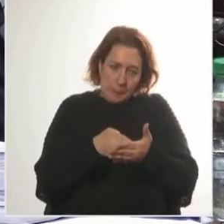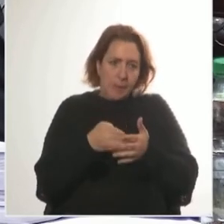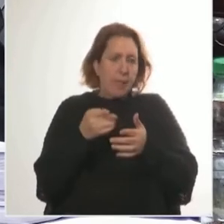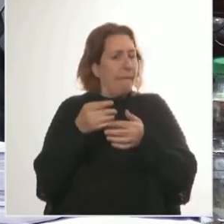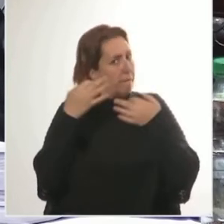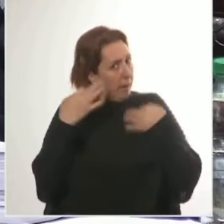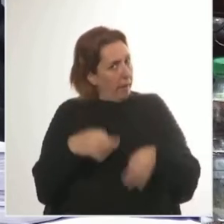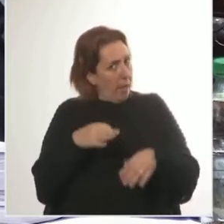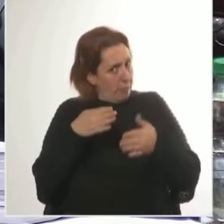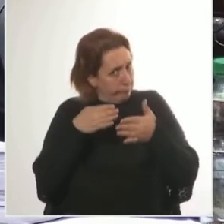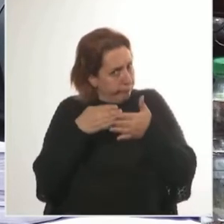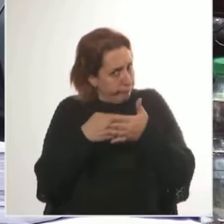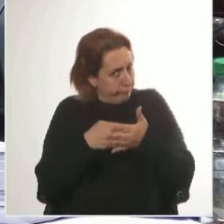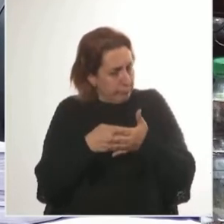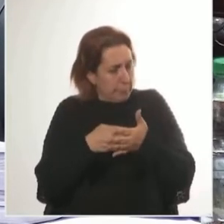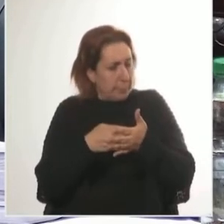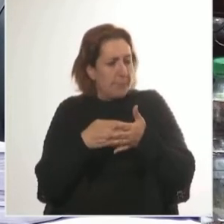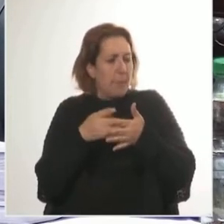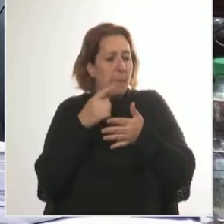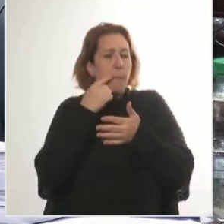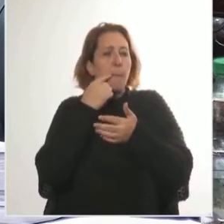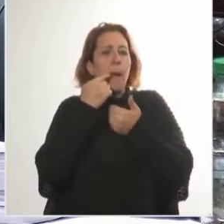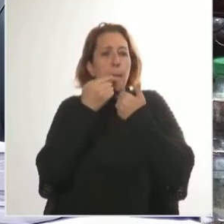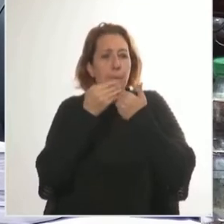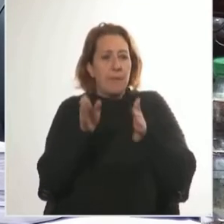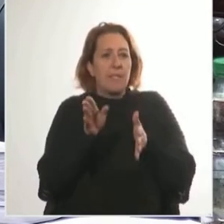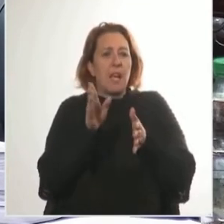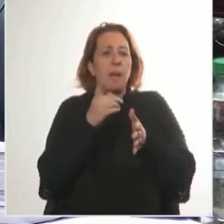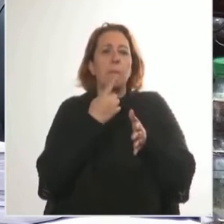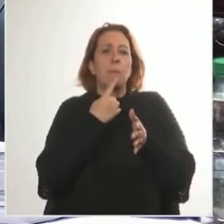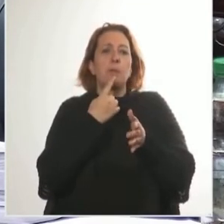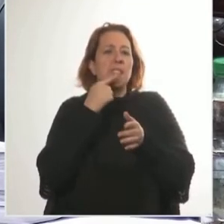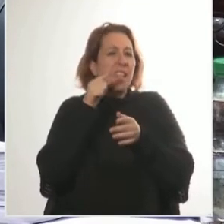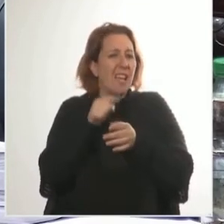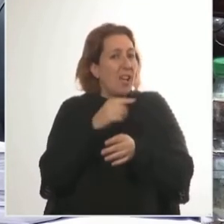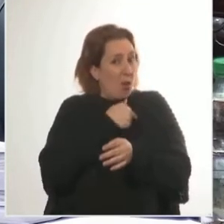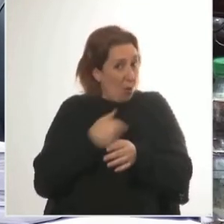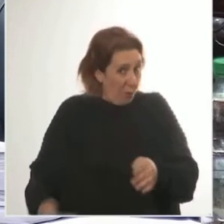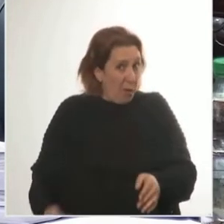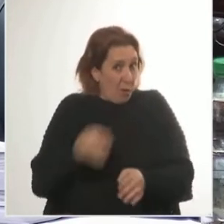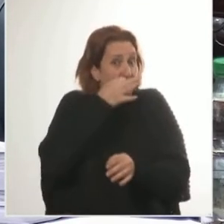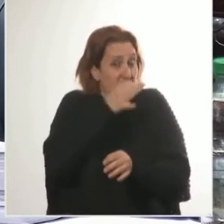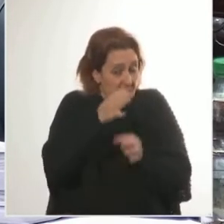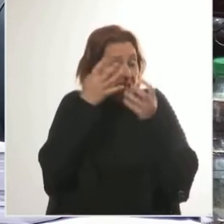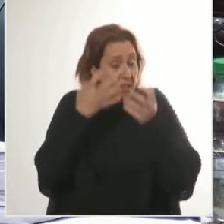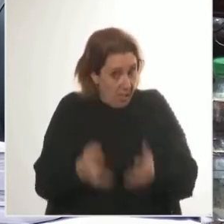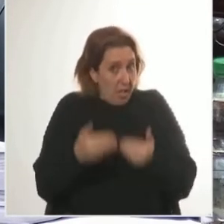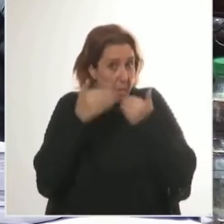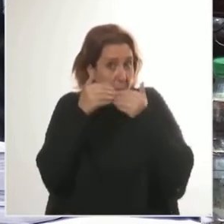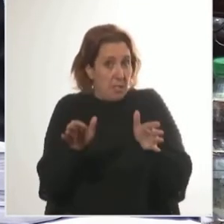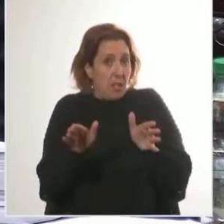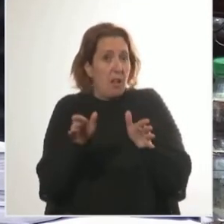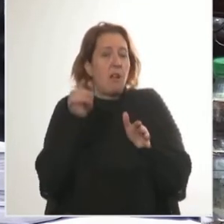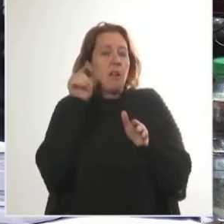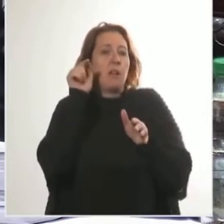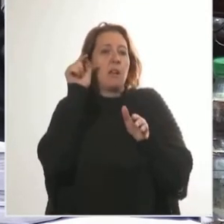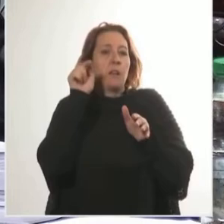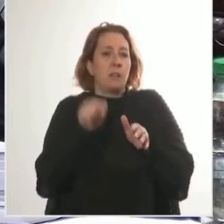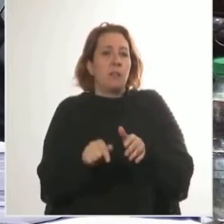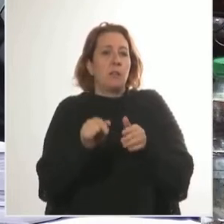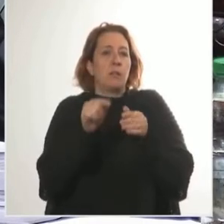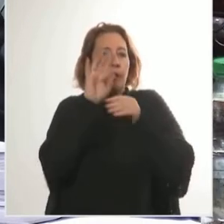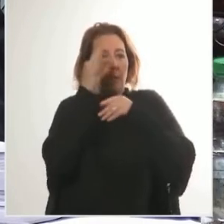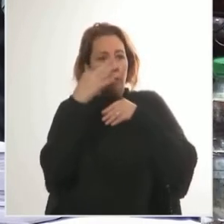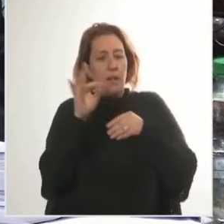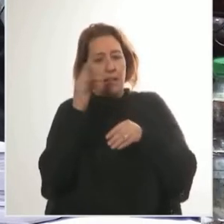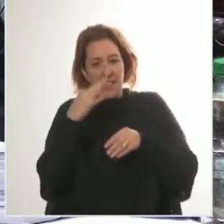palo en la rueda para la implementación de las políticas que el propio gobierno dice querer implementar está en esta rendición